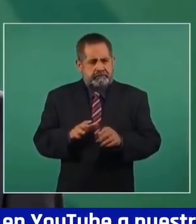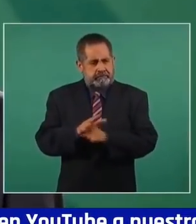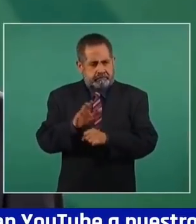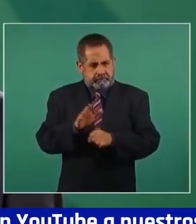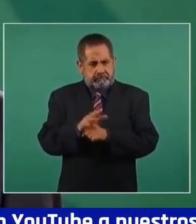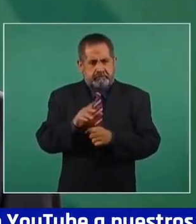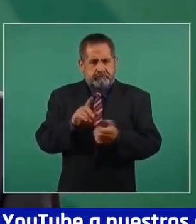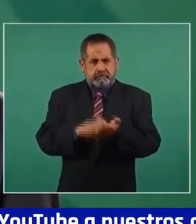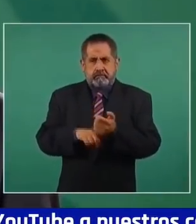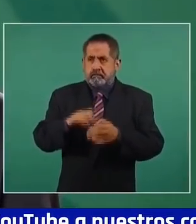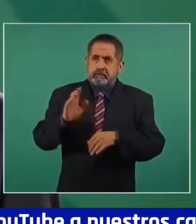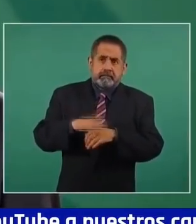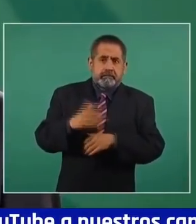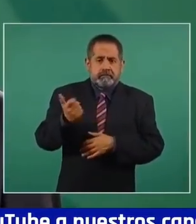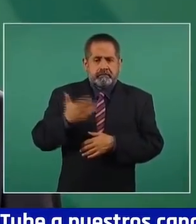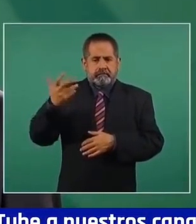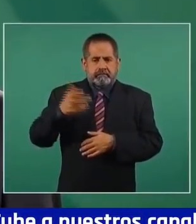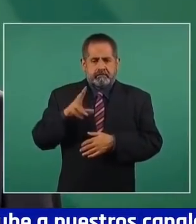cueste tanto.